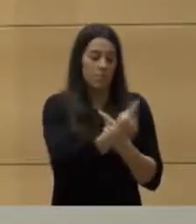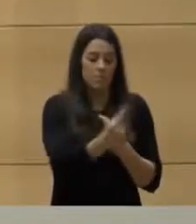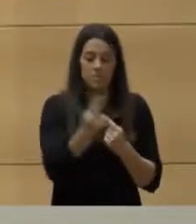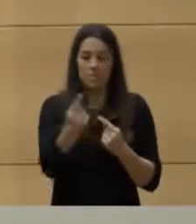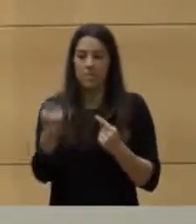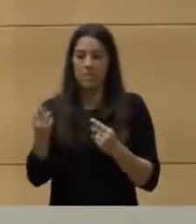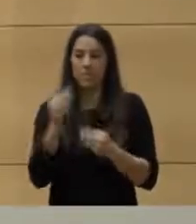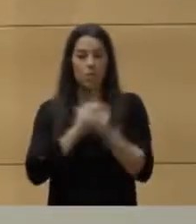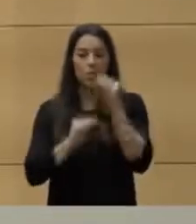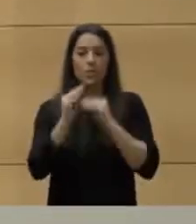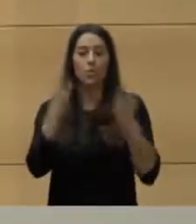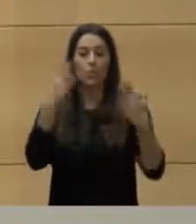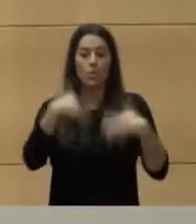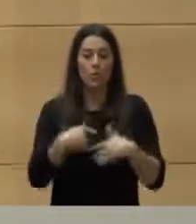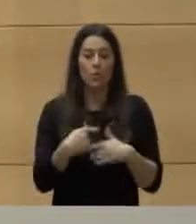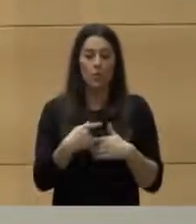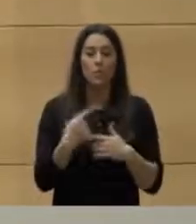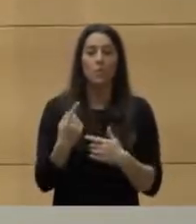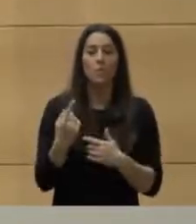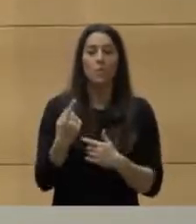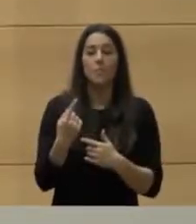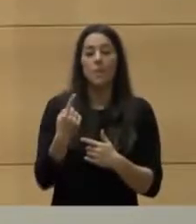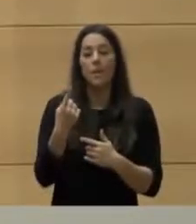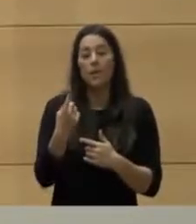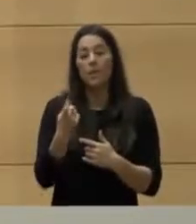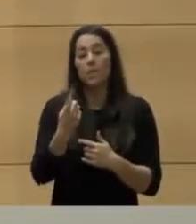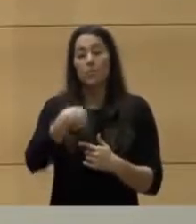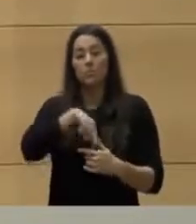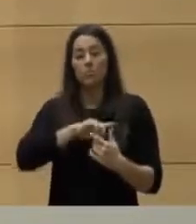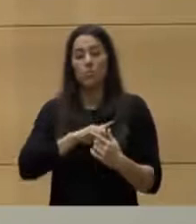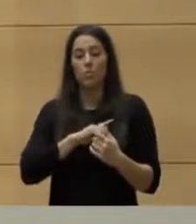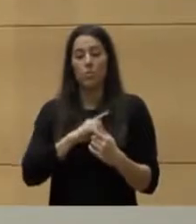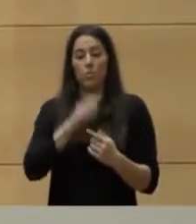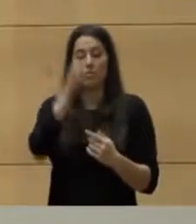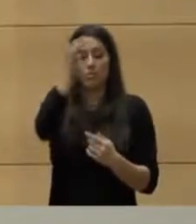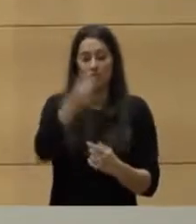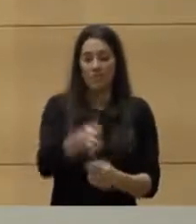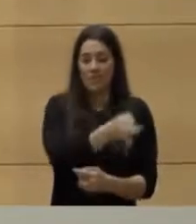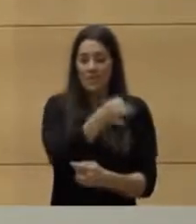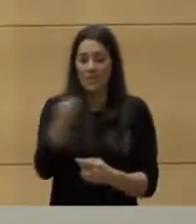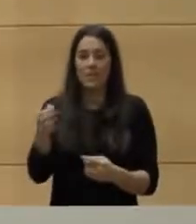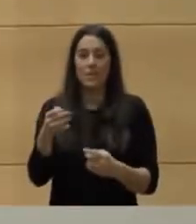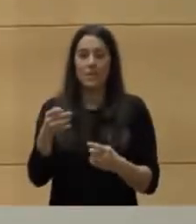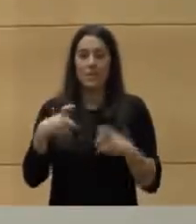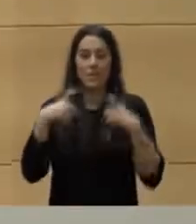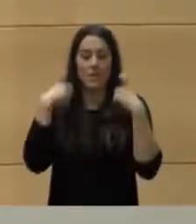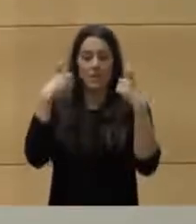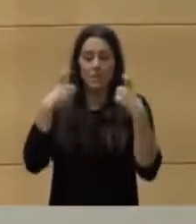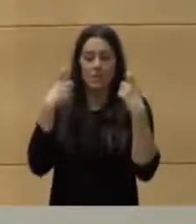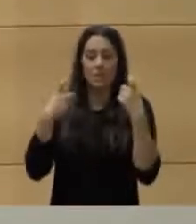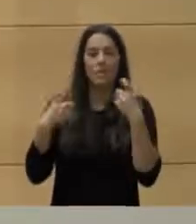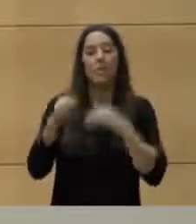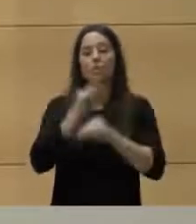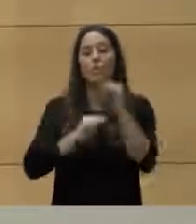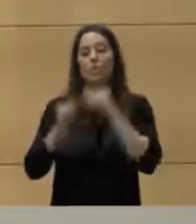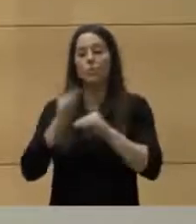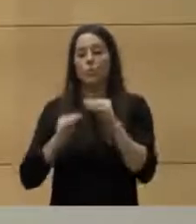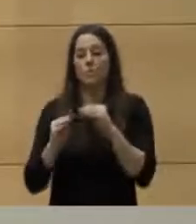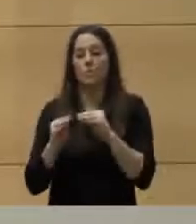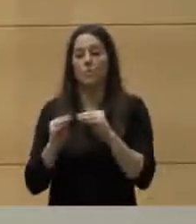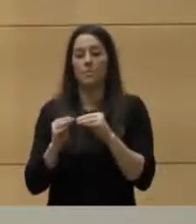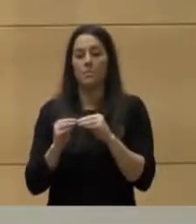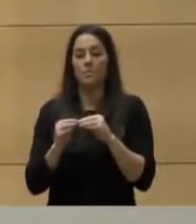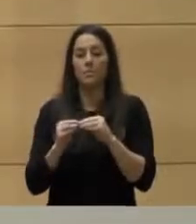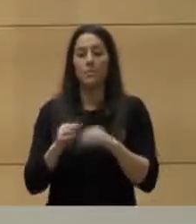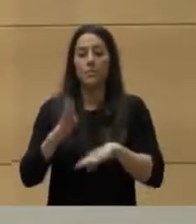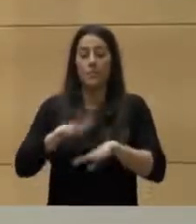tiene arreglo. Salvo que generemos una fuerza transversal que desborde determinadas posiciones